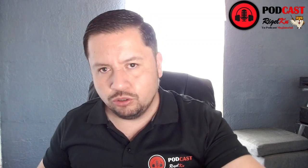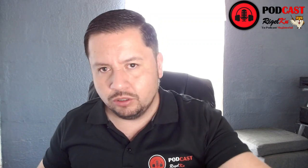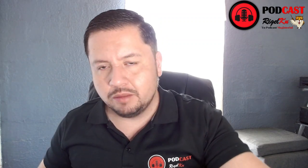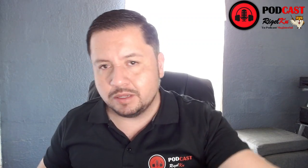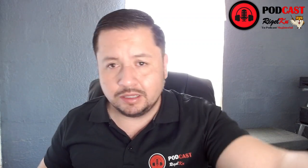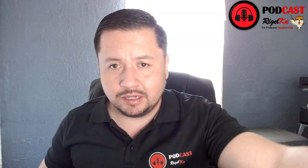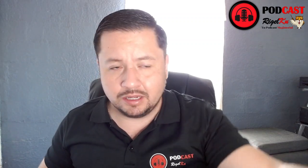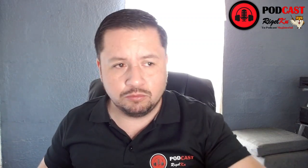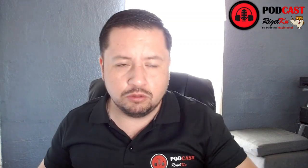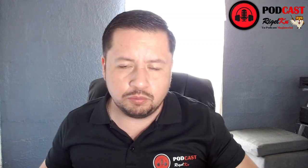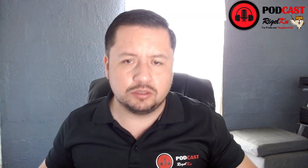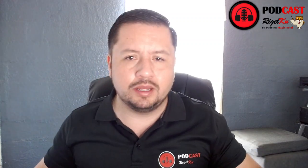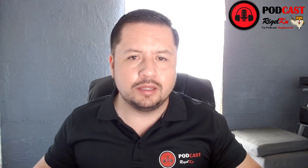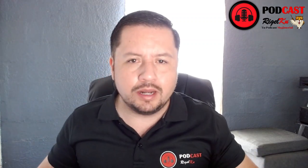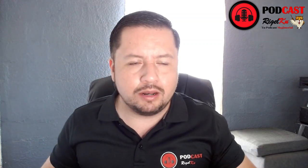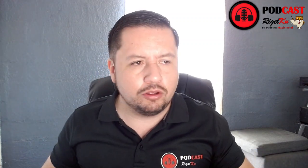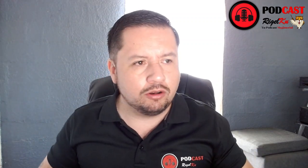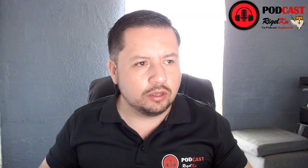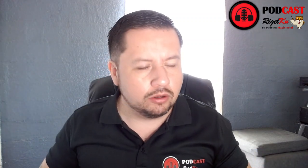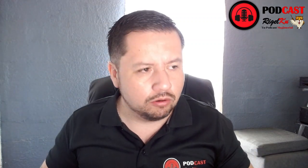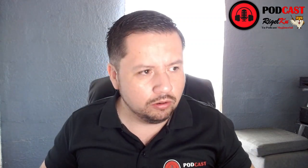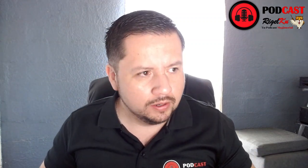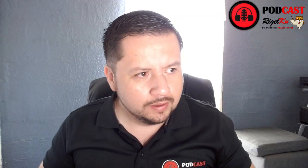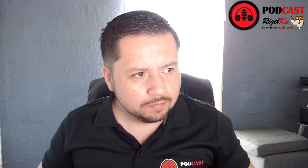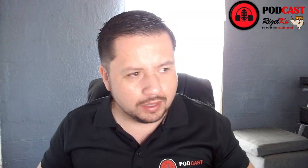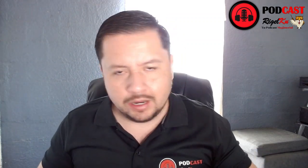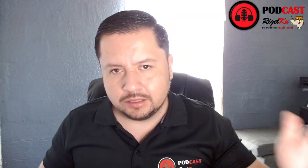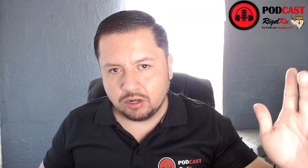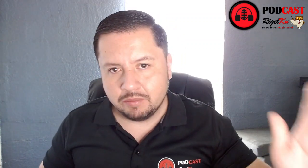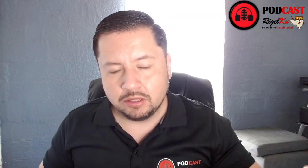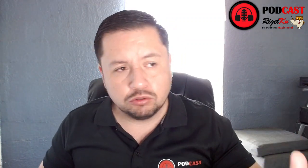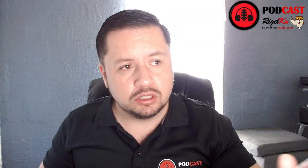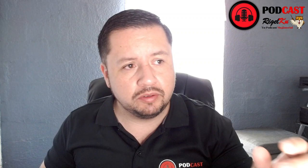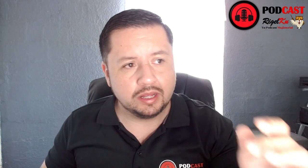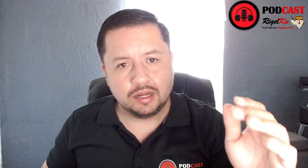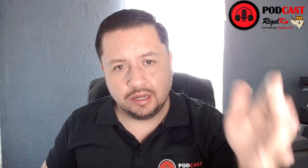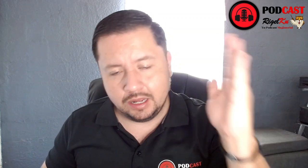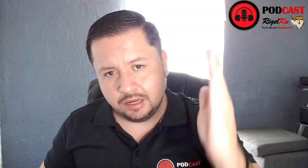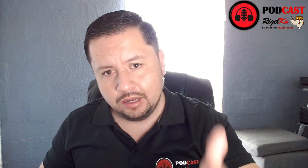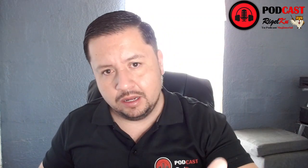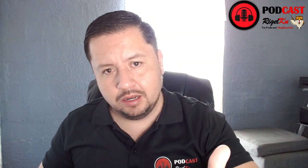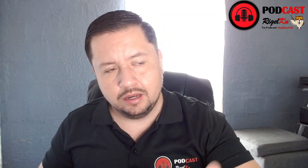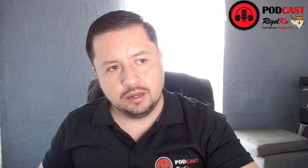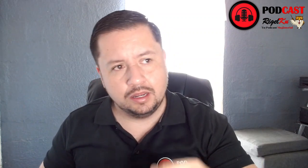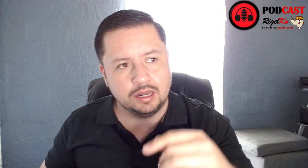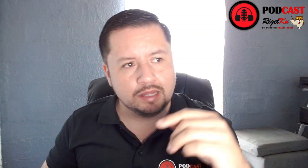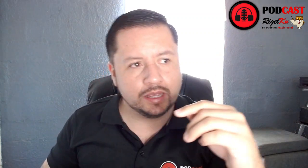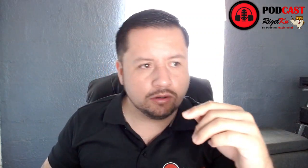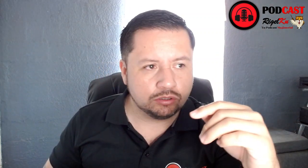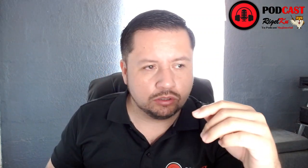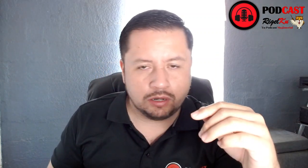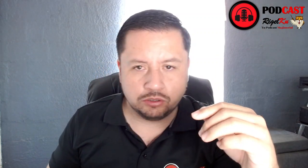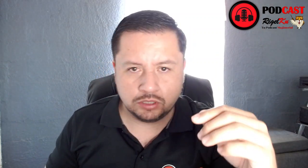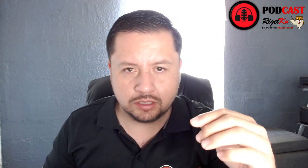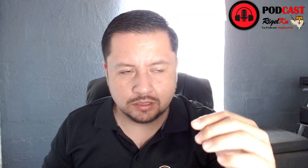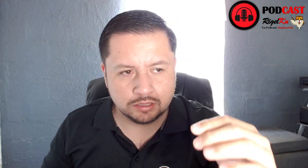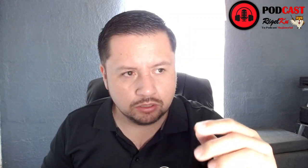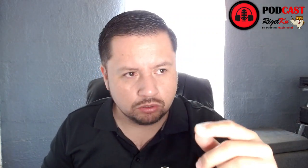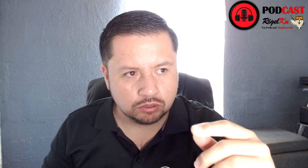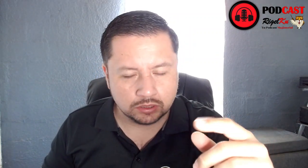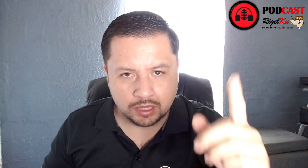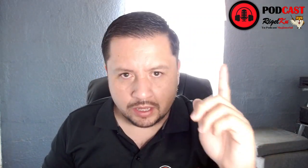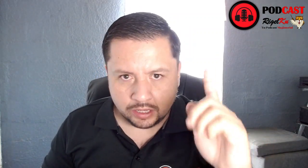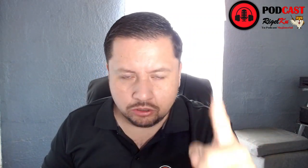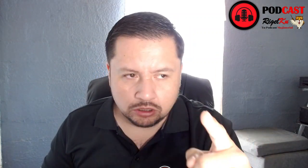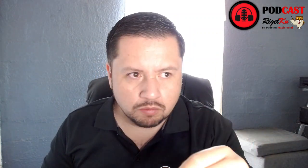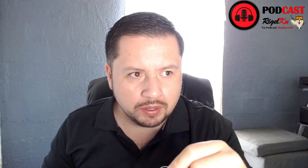de educación y demás de tercer mundo. Pues era ilógico, ¿no? Y era solamente justificar el ataque a los docentes de ese